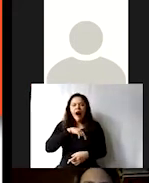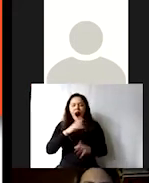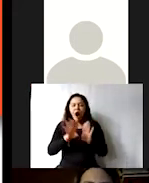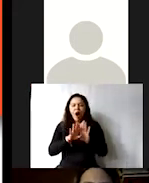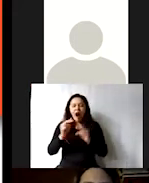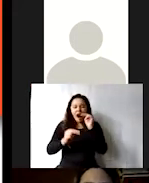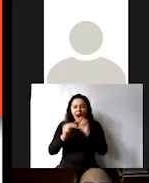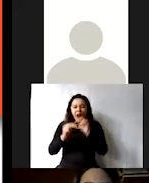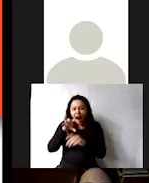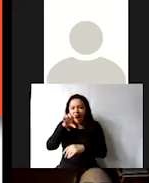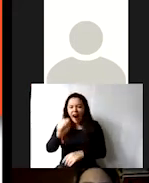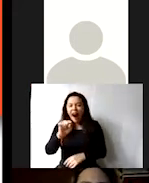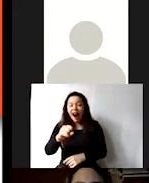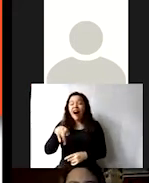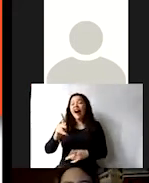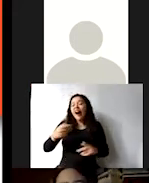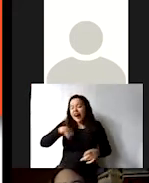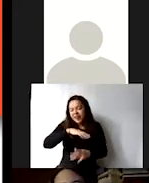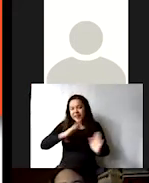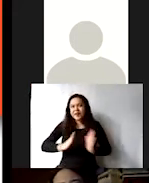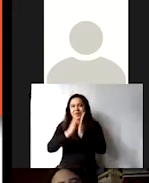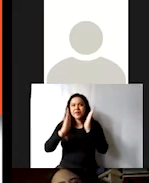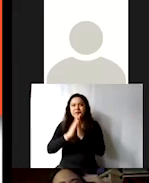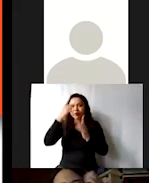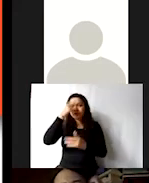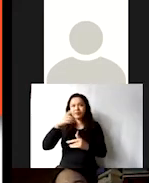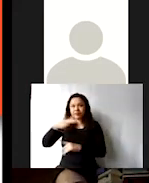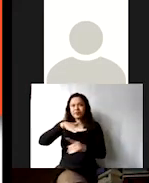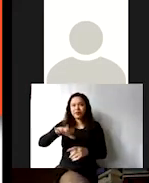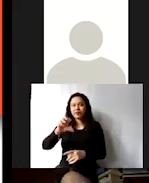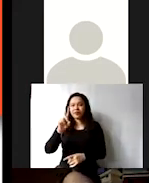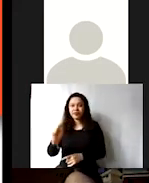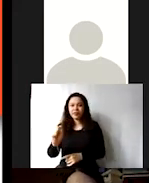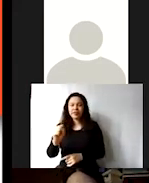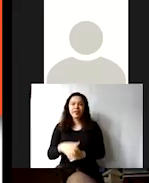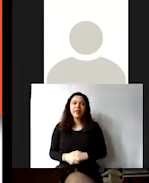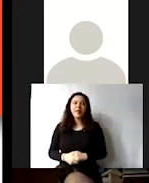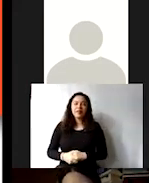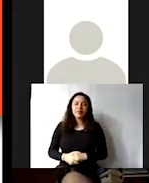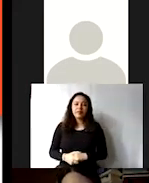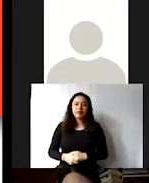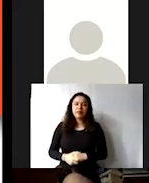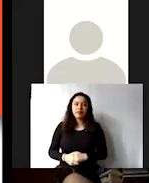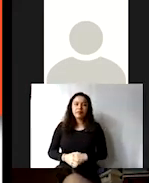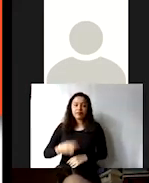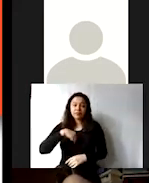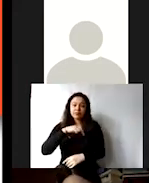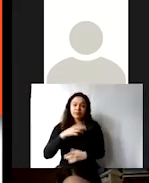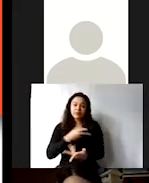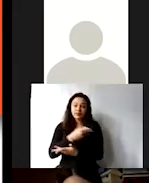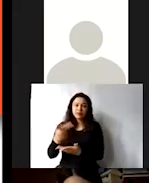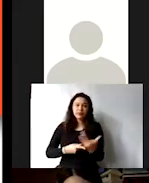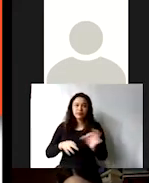pero participamos en la socialización de estos ODS, ¿no? Y lo traemos desde nuestro plan de trabajo,